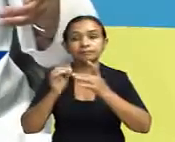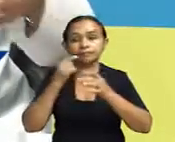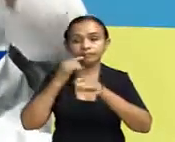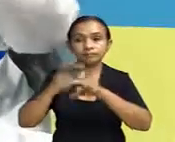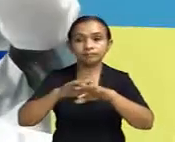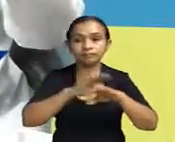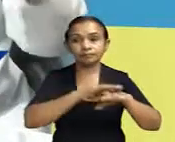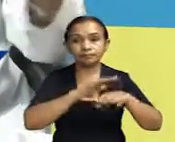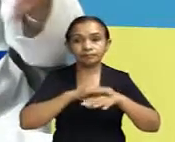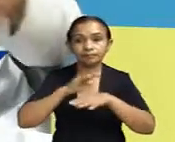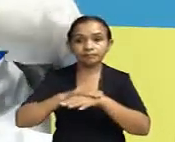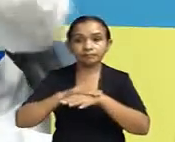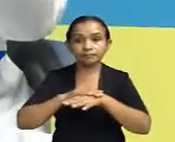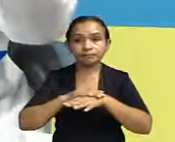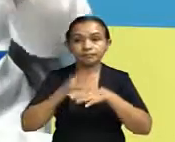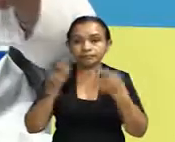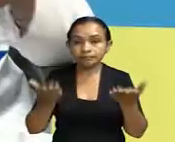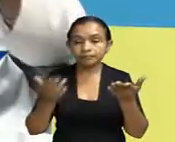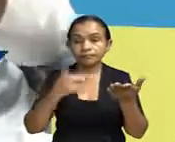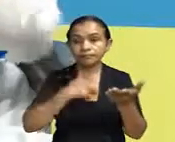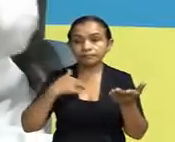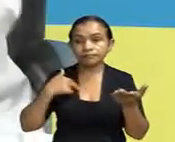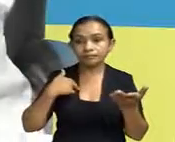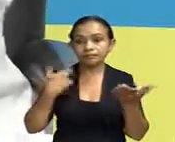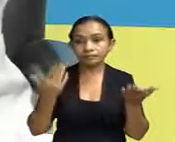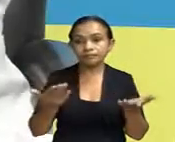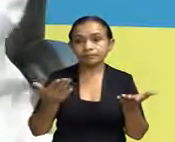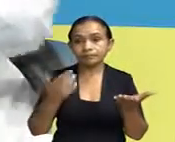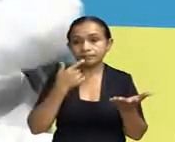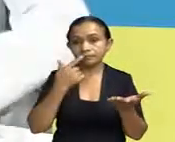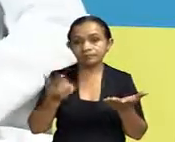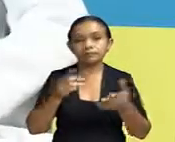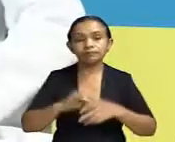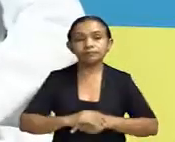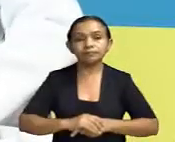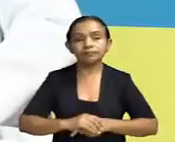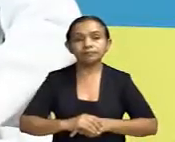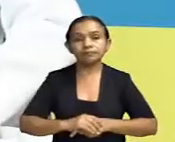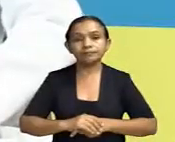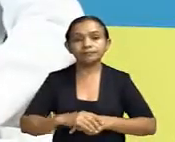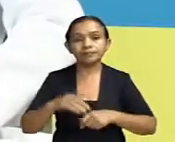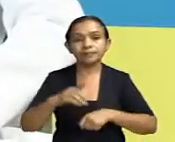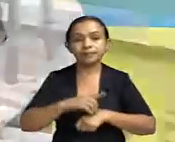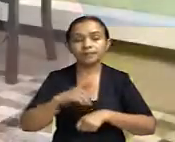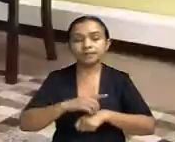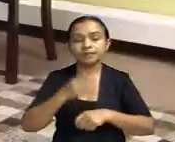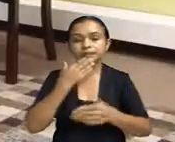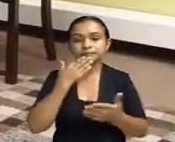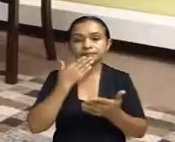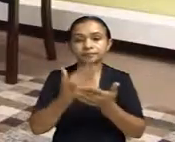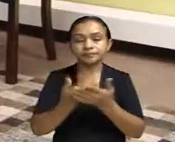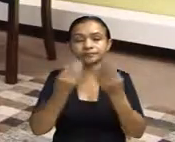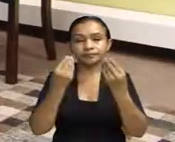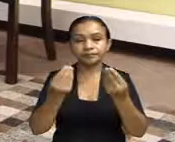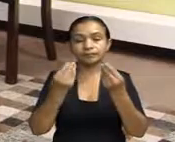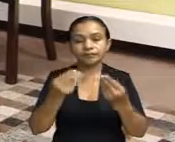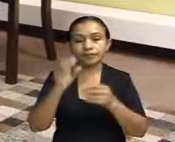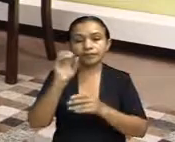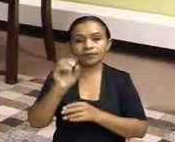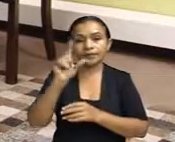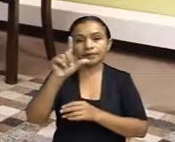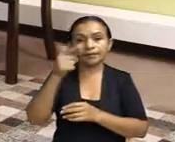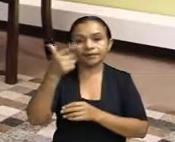base a eso, la sintomatología, su historia clínica, que nos conlleva esos últimos dos. Ok, doctora, sí. Le agradecemos, doctora Olga María